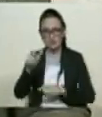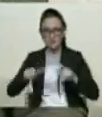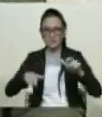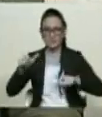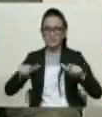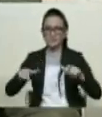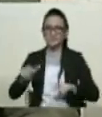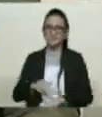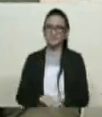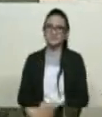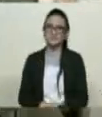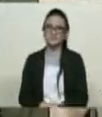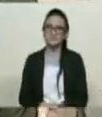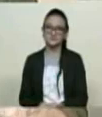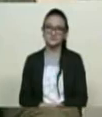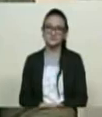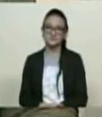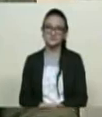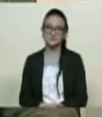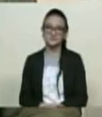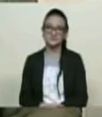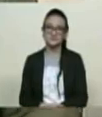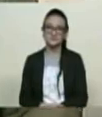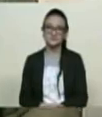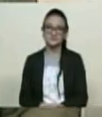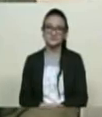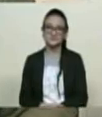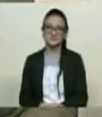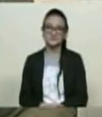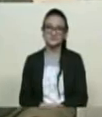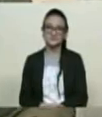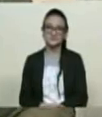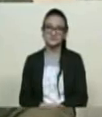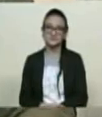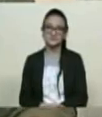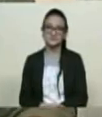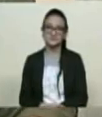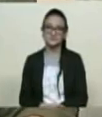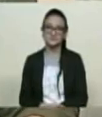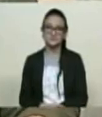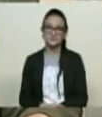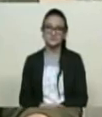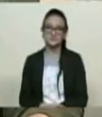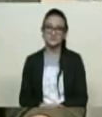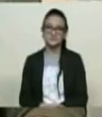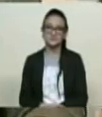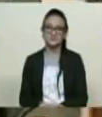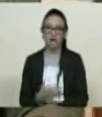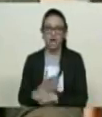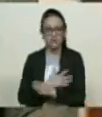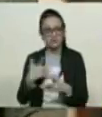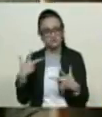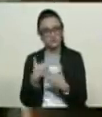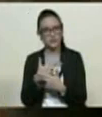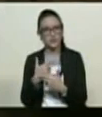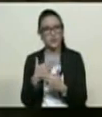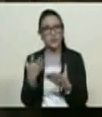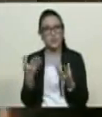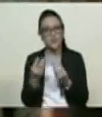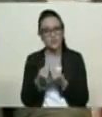electores. Como dije, para cerrar, convocamos a este acto junto a las